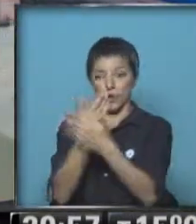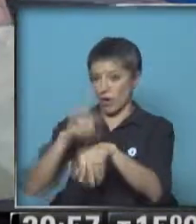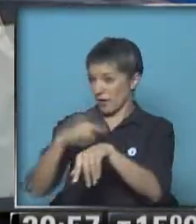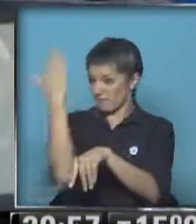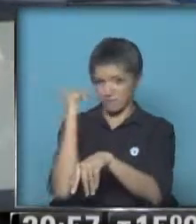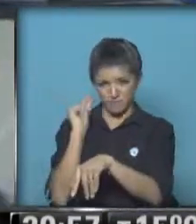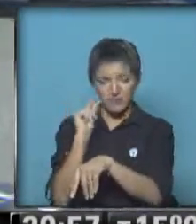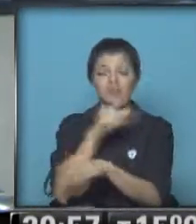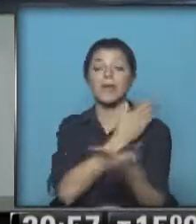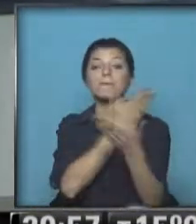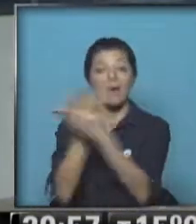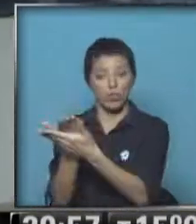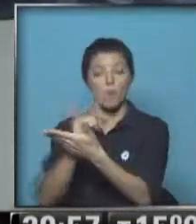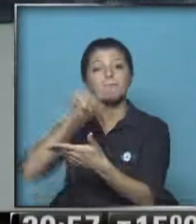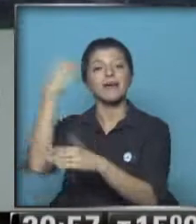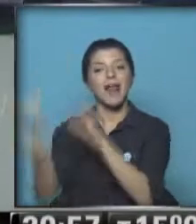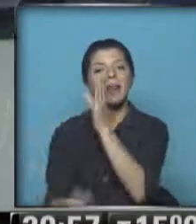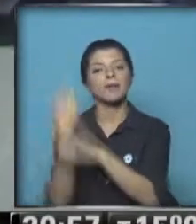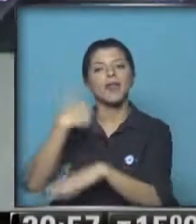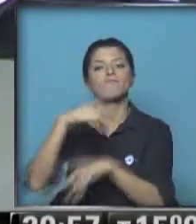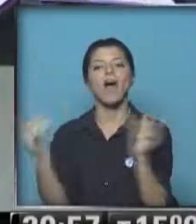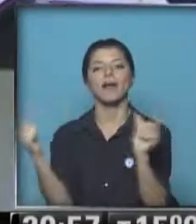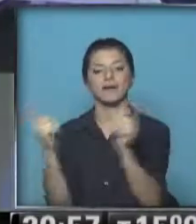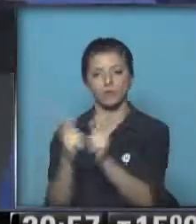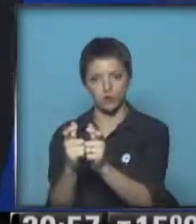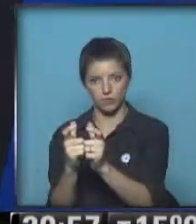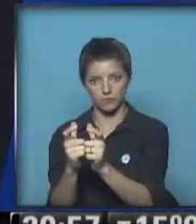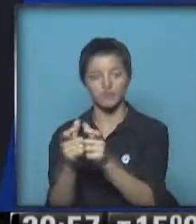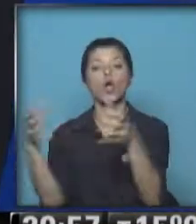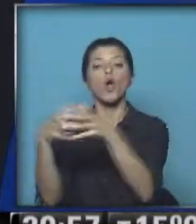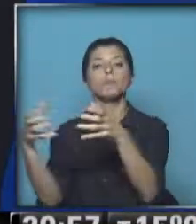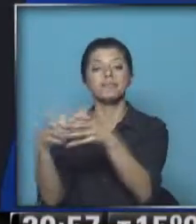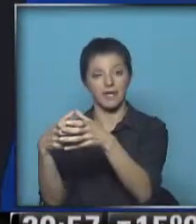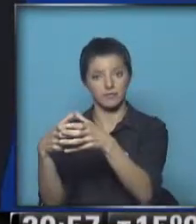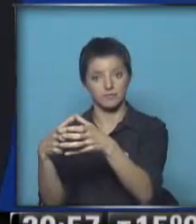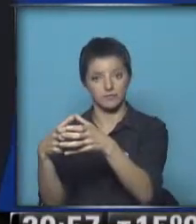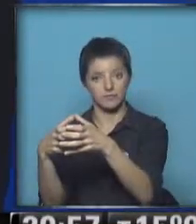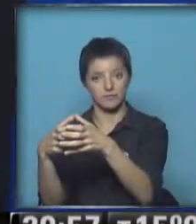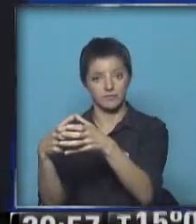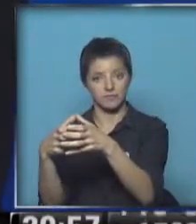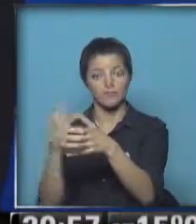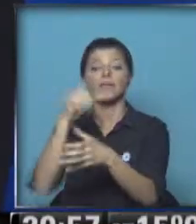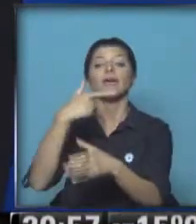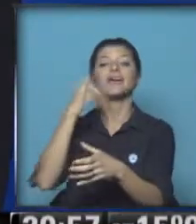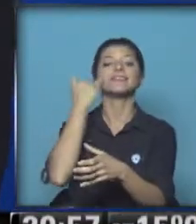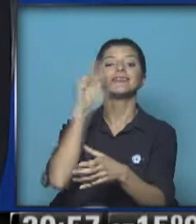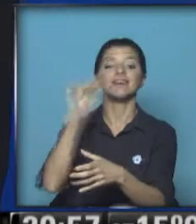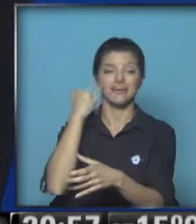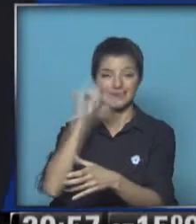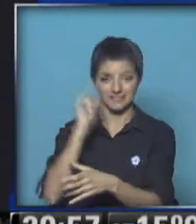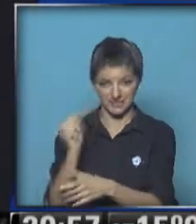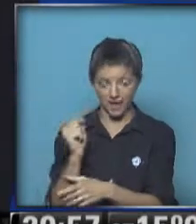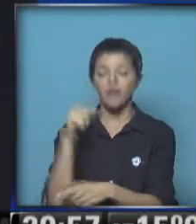presentó hace ahora mañana la mañana va en una reunión del comité central de siresa el partido de gobierno